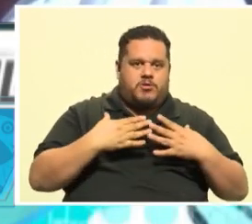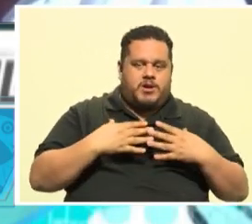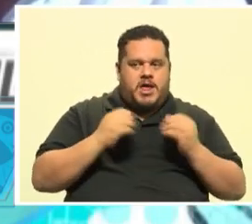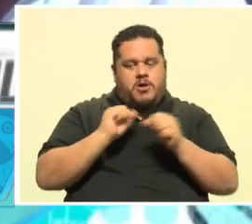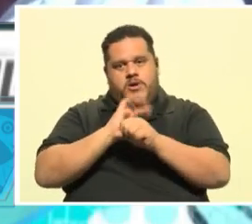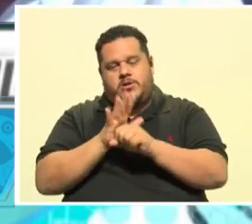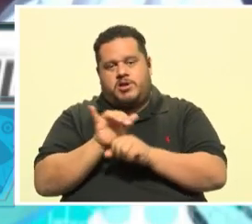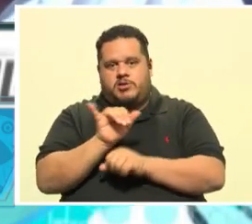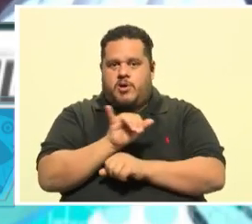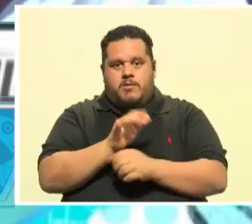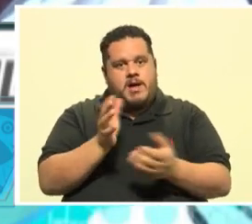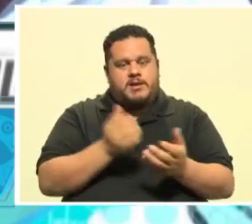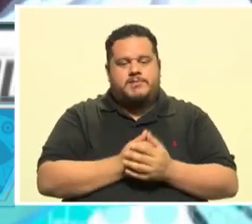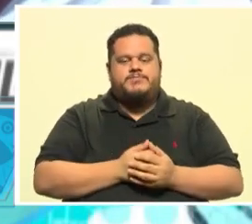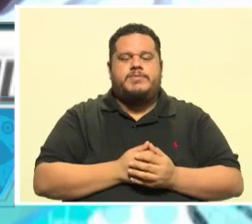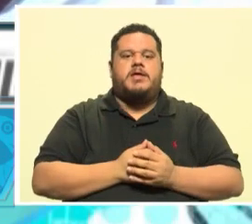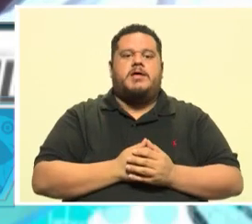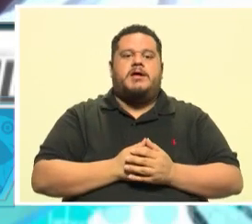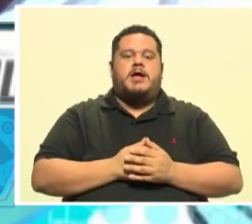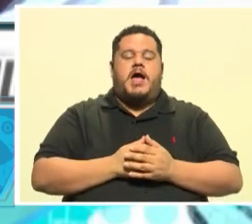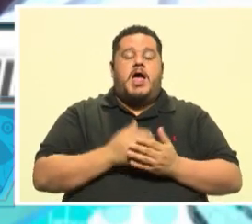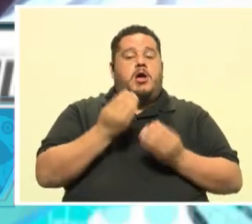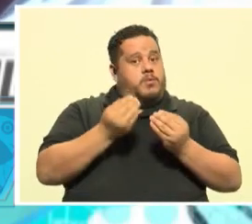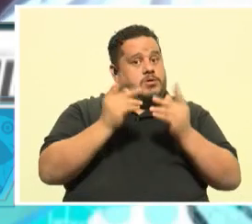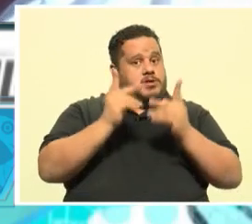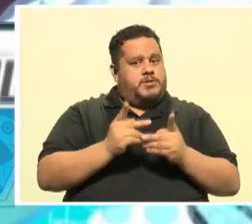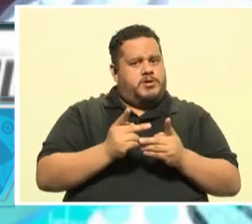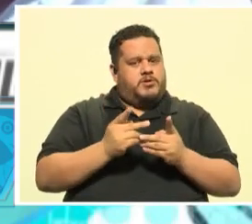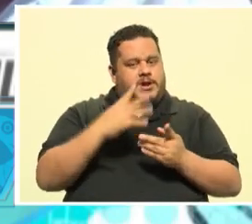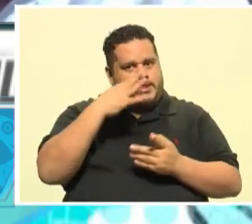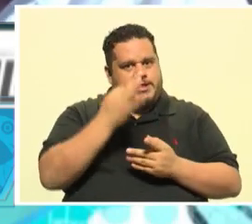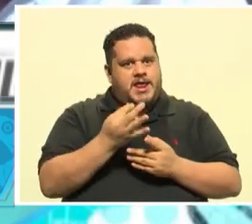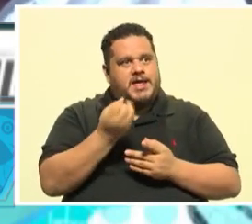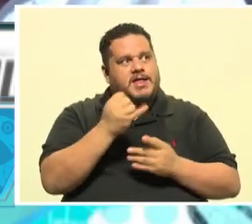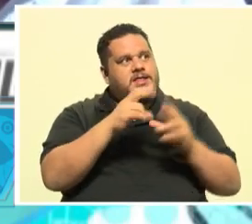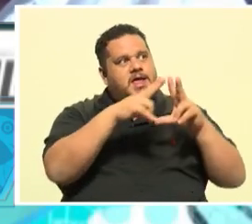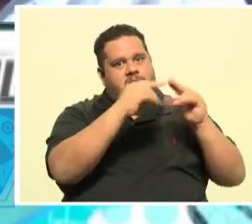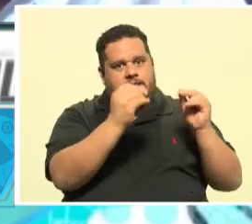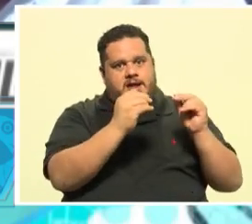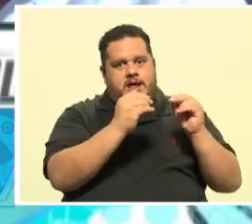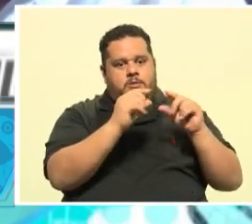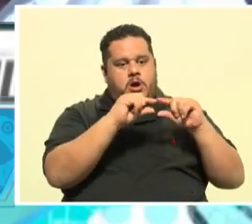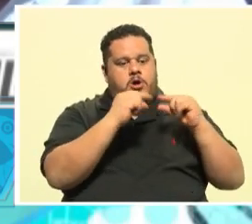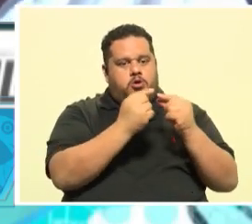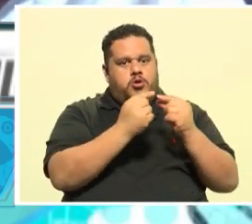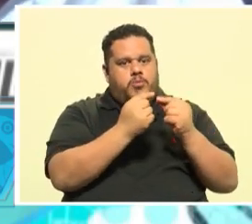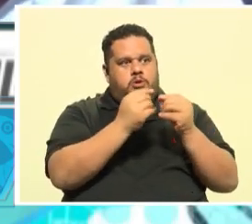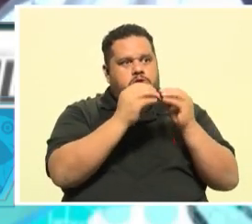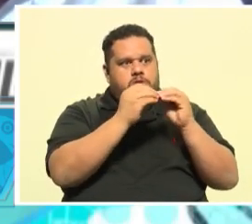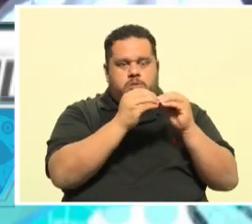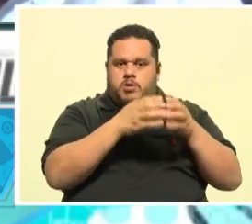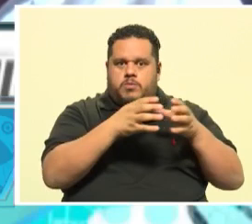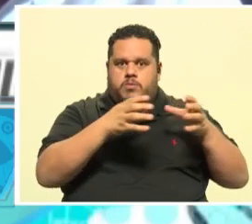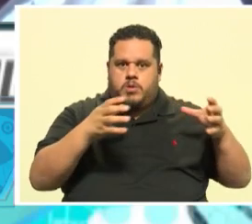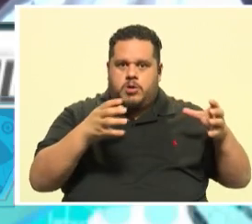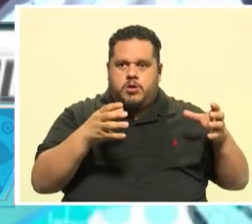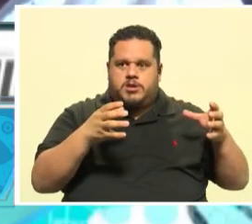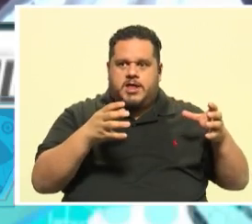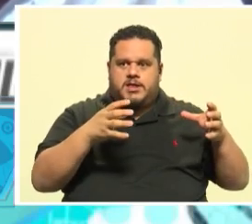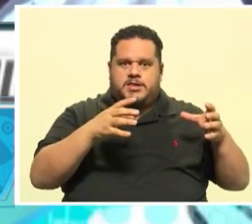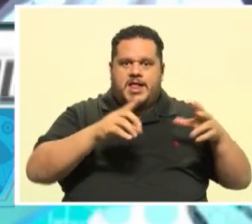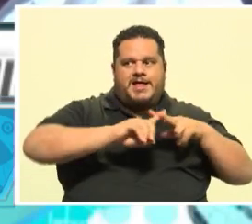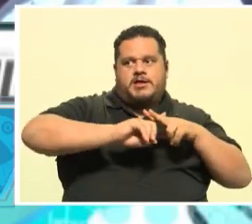también hay una situación complicada, muy complicada, es la situación sanitaria en Nicaragua